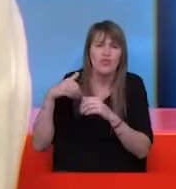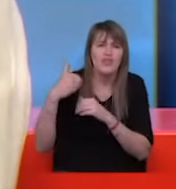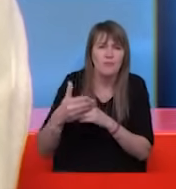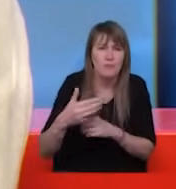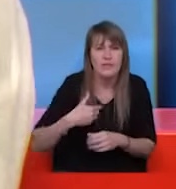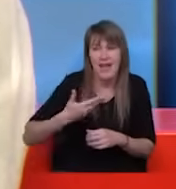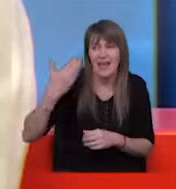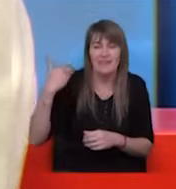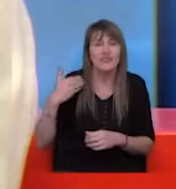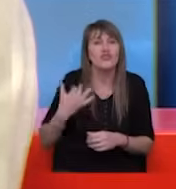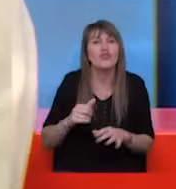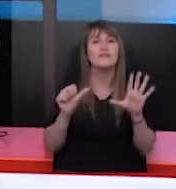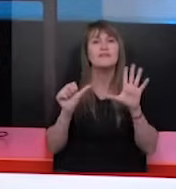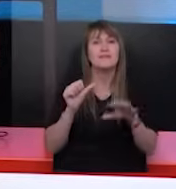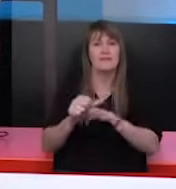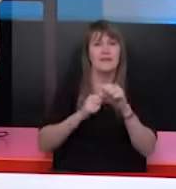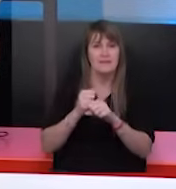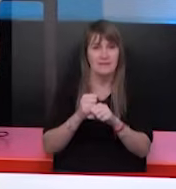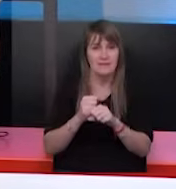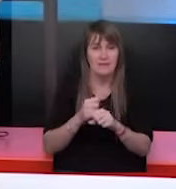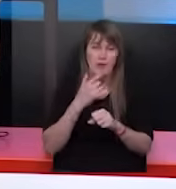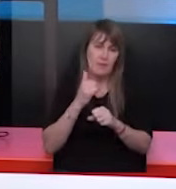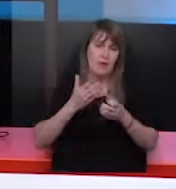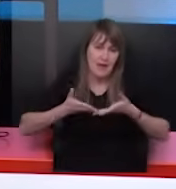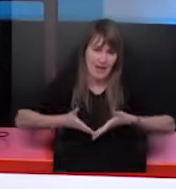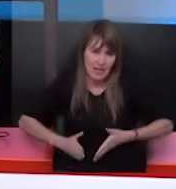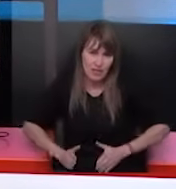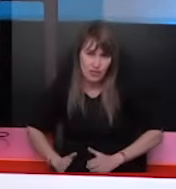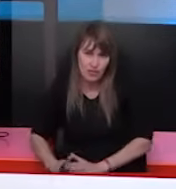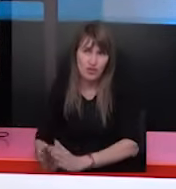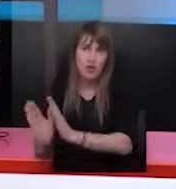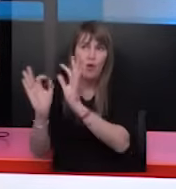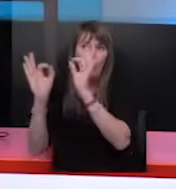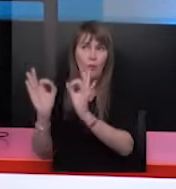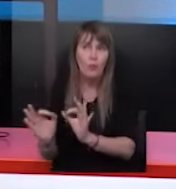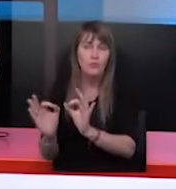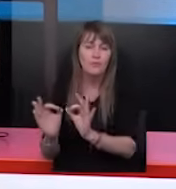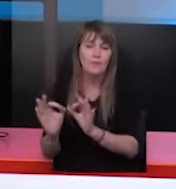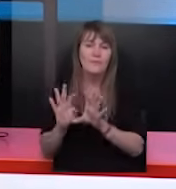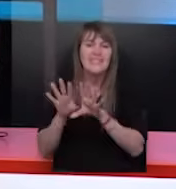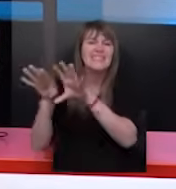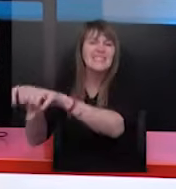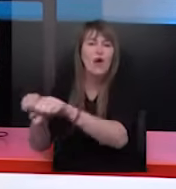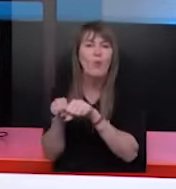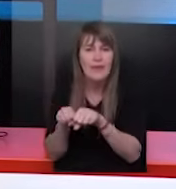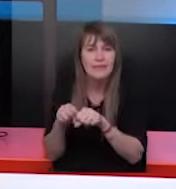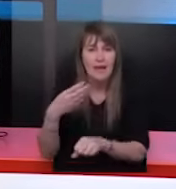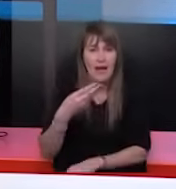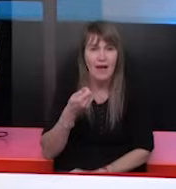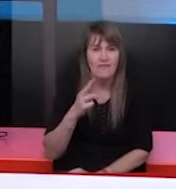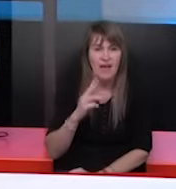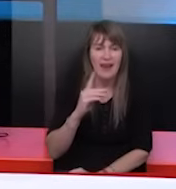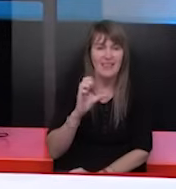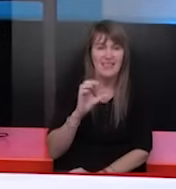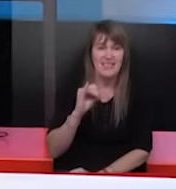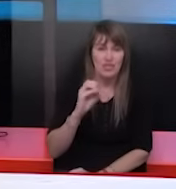años, ¿eh? O sea, el que nació en el momento que secuestramos a Bardesio, ¿no?